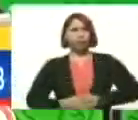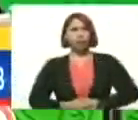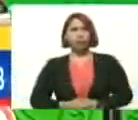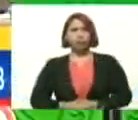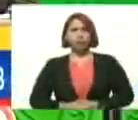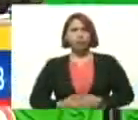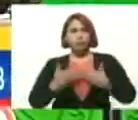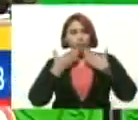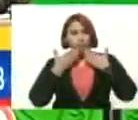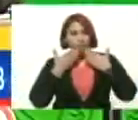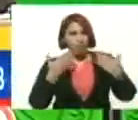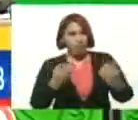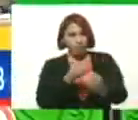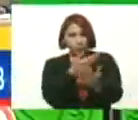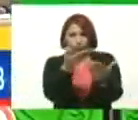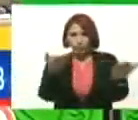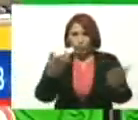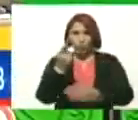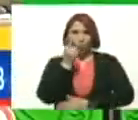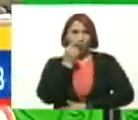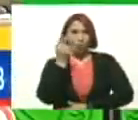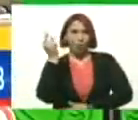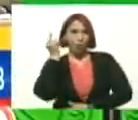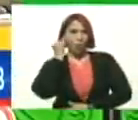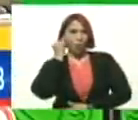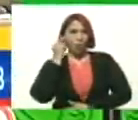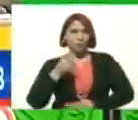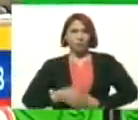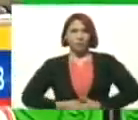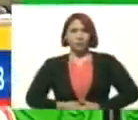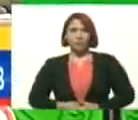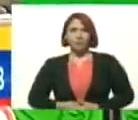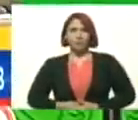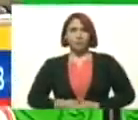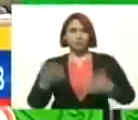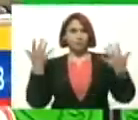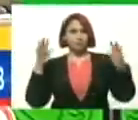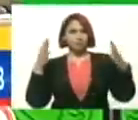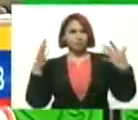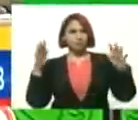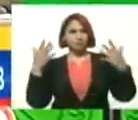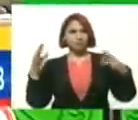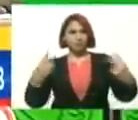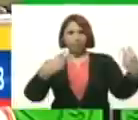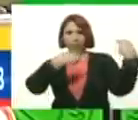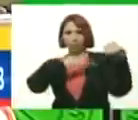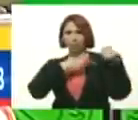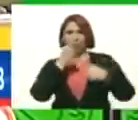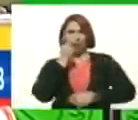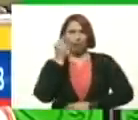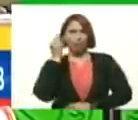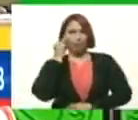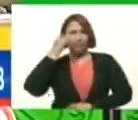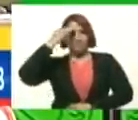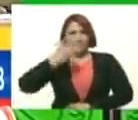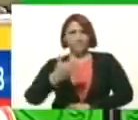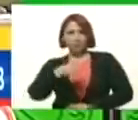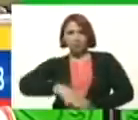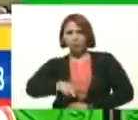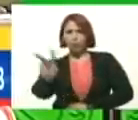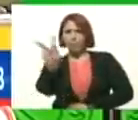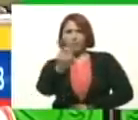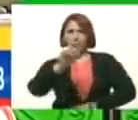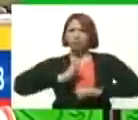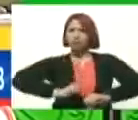Venceremos. Muchas gracias, pues, señores y señoras, jefas y jefes militares del país.